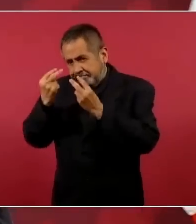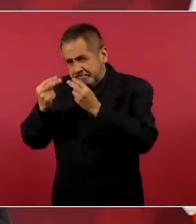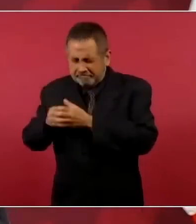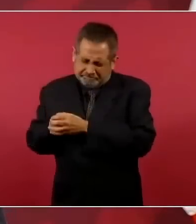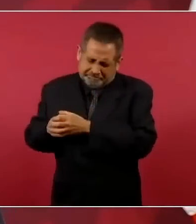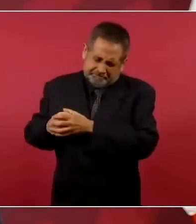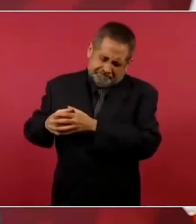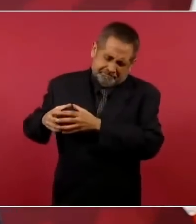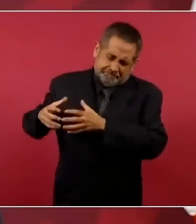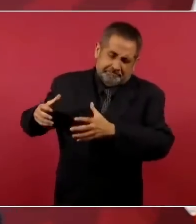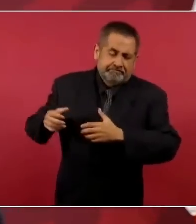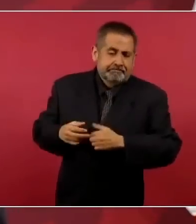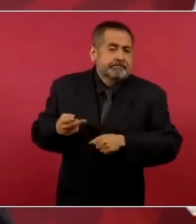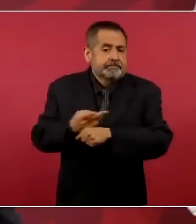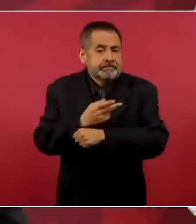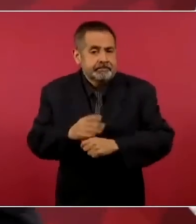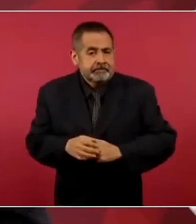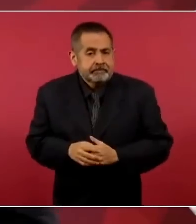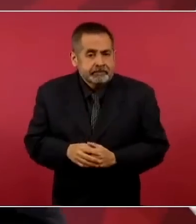¿Y qué tuvieron que hacer?